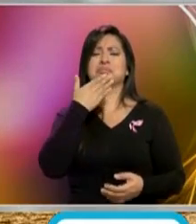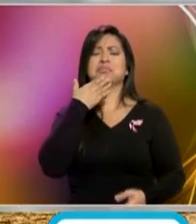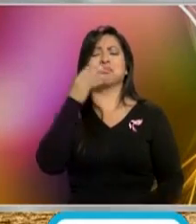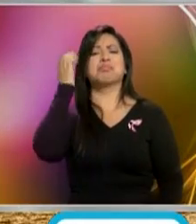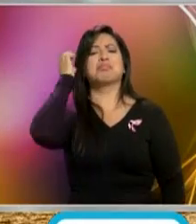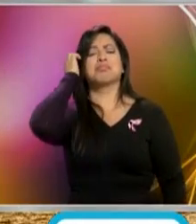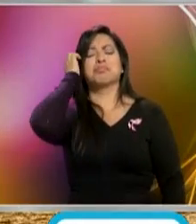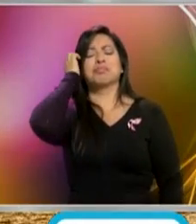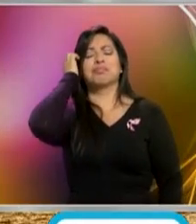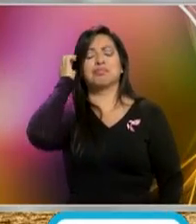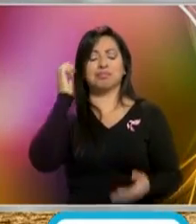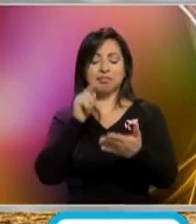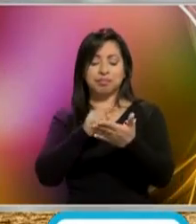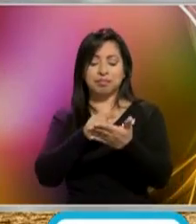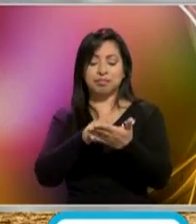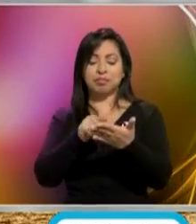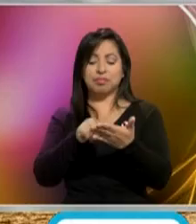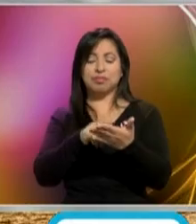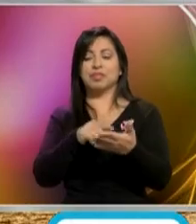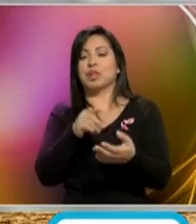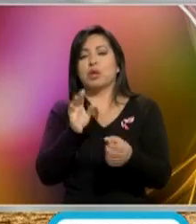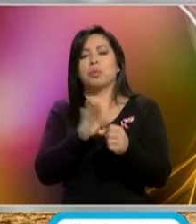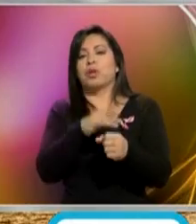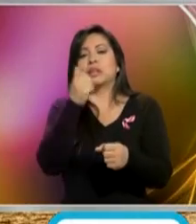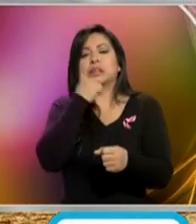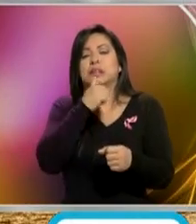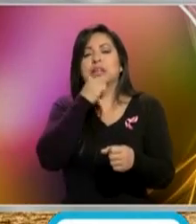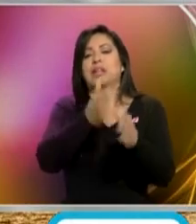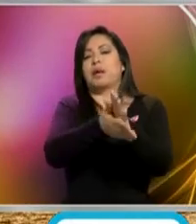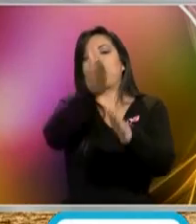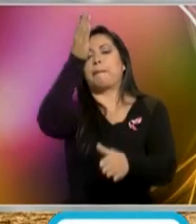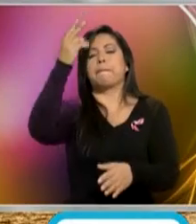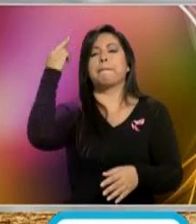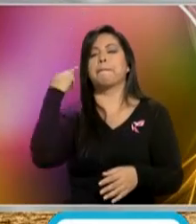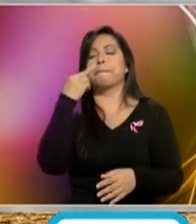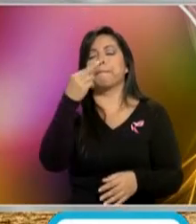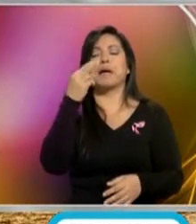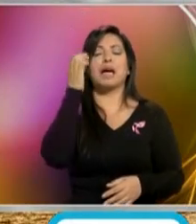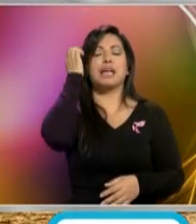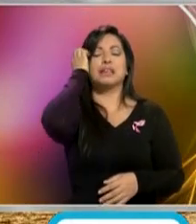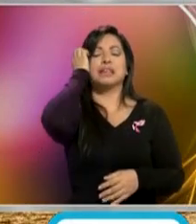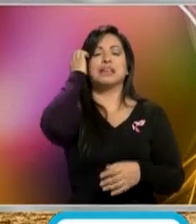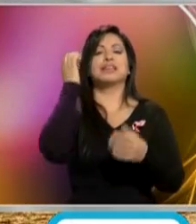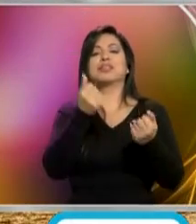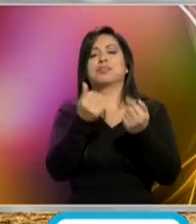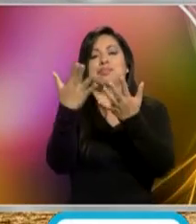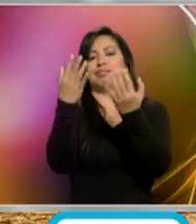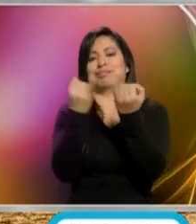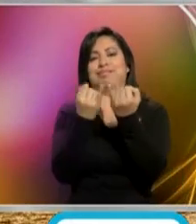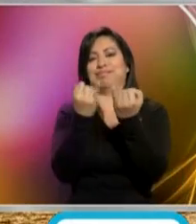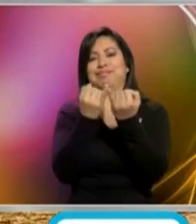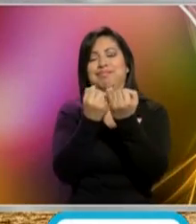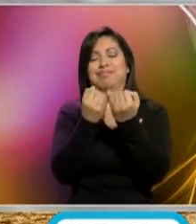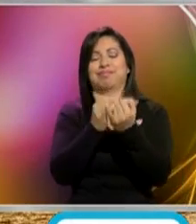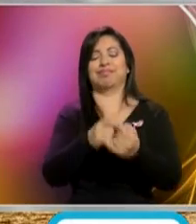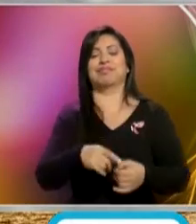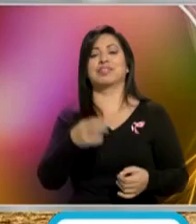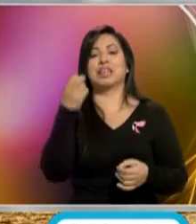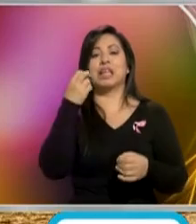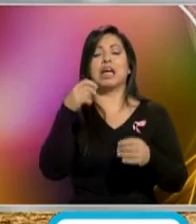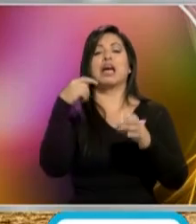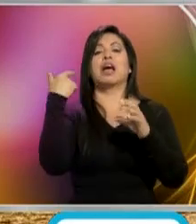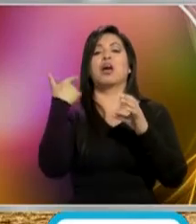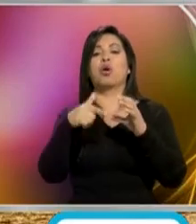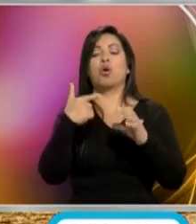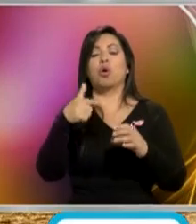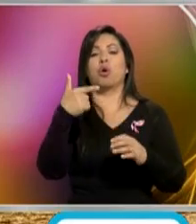traes guardado completamente en el viaje y puedes ir utilizando. Lo que hace es que conecta tus cuentas de Google y a partir de ahí, si por